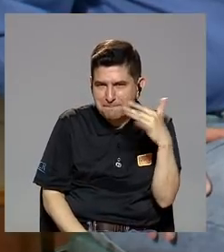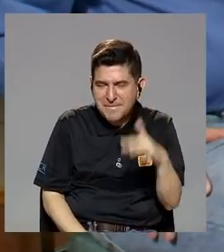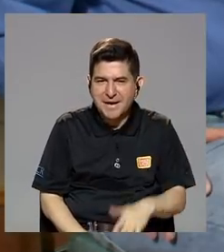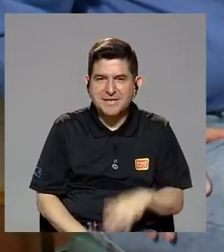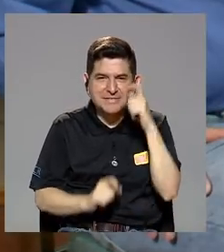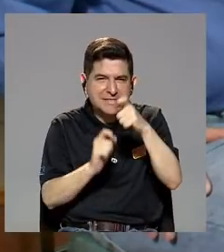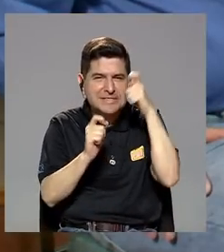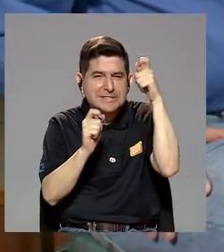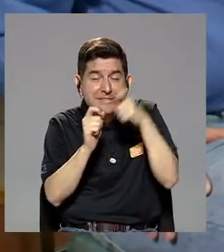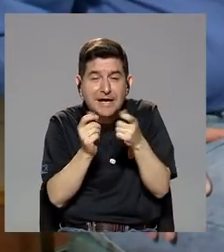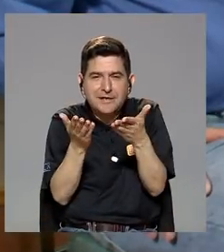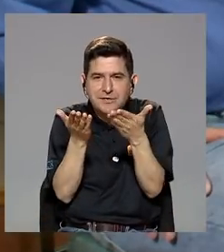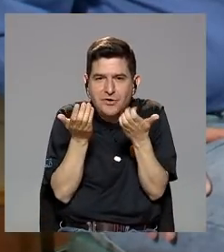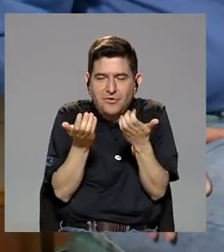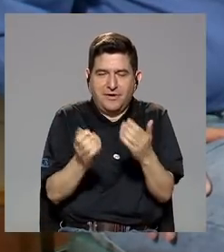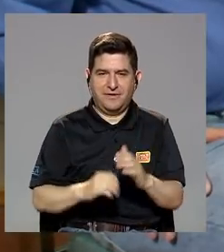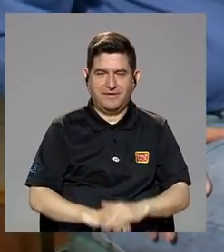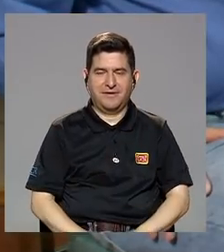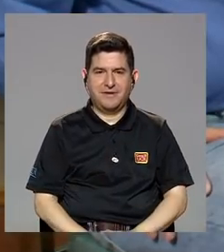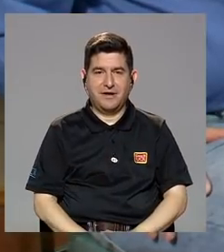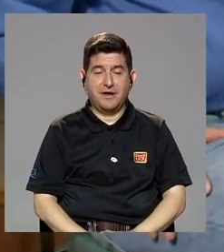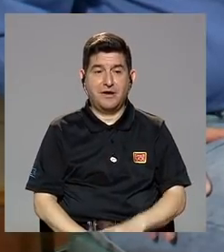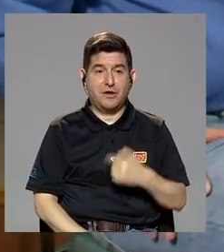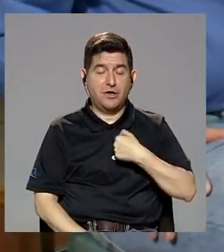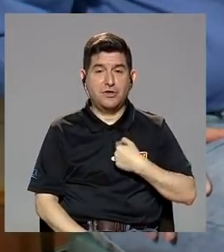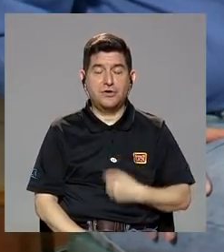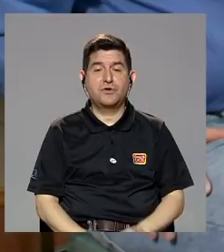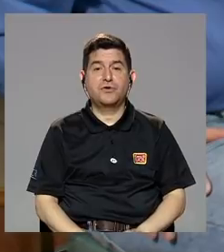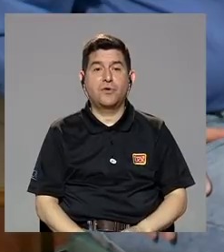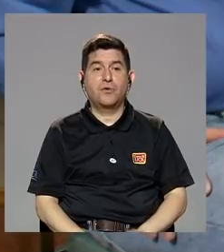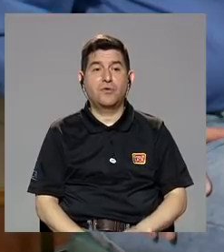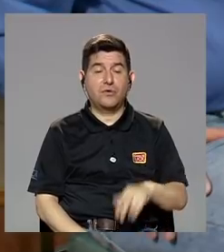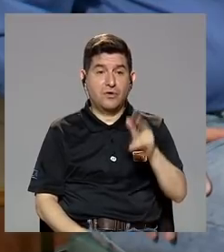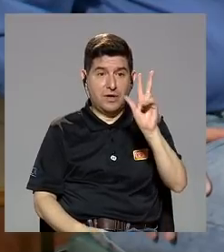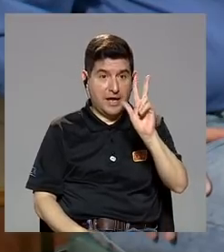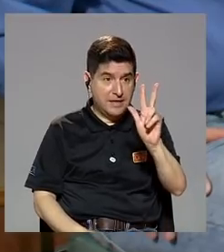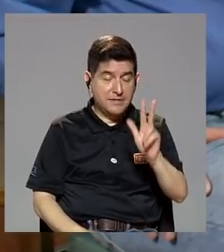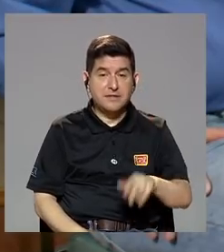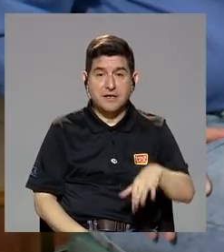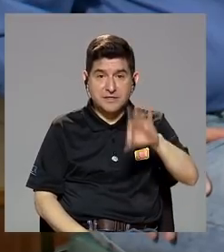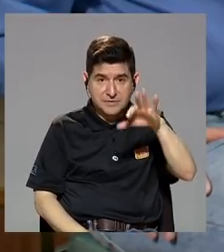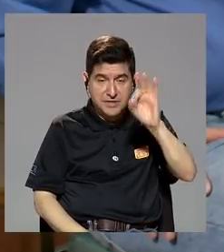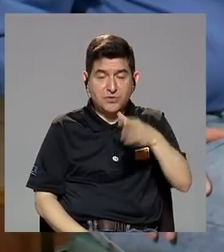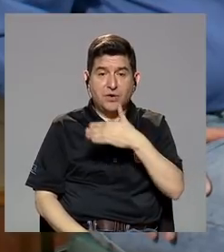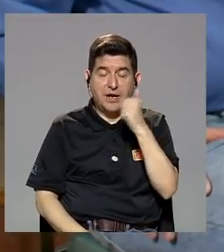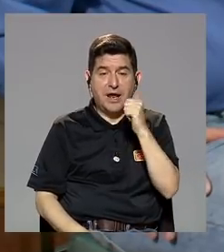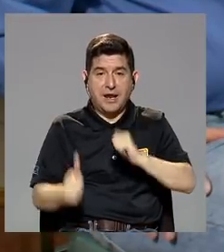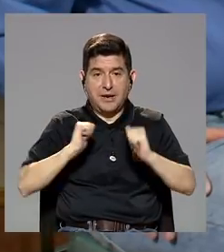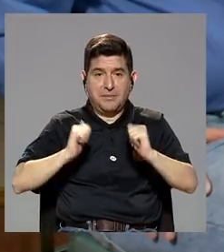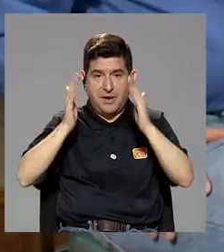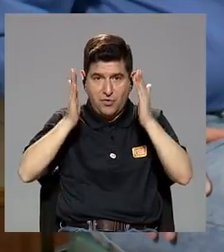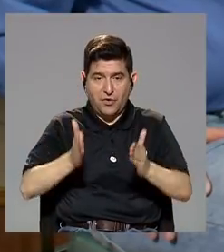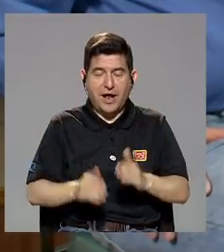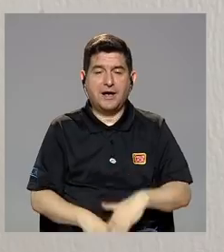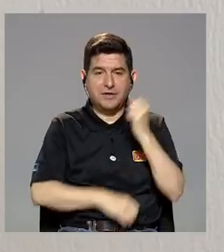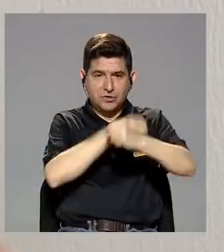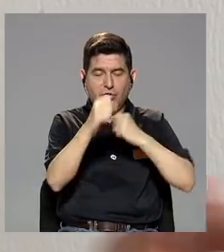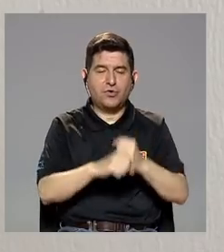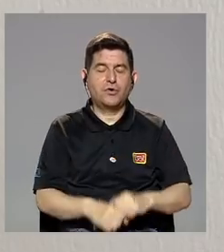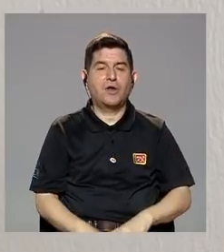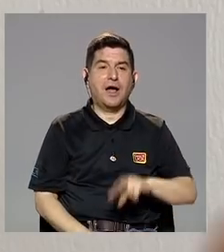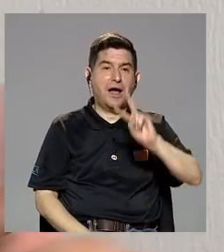perfección y estuve en una terna como mejor actor del año pero si me ofrecen una segunda novela